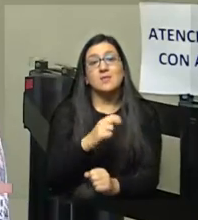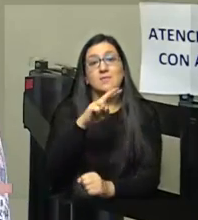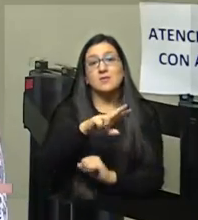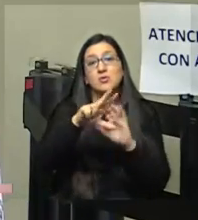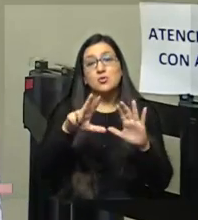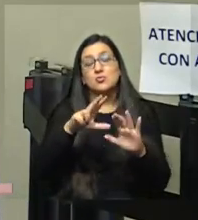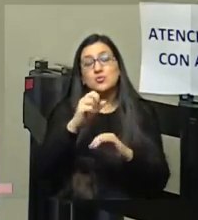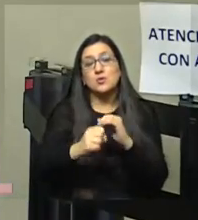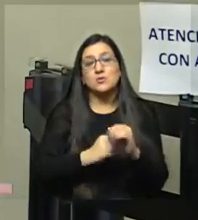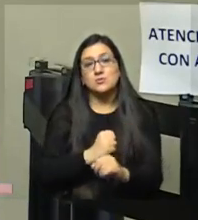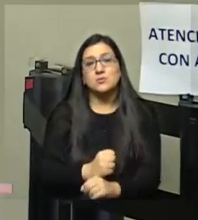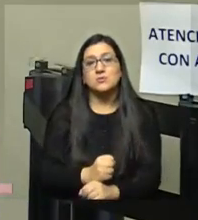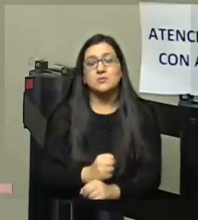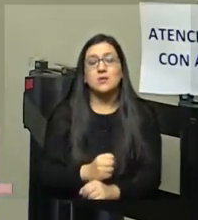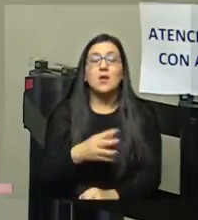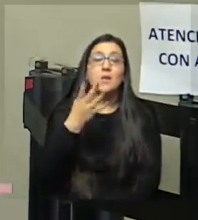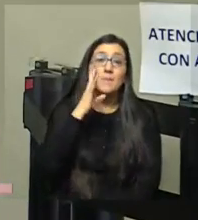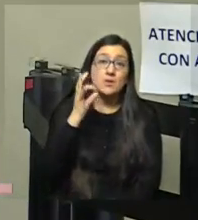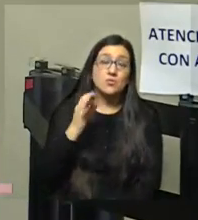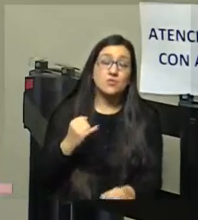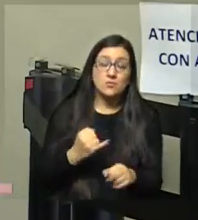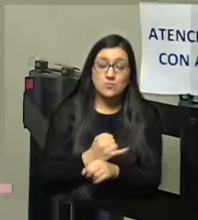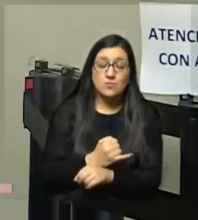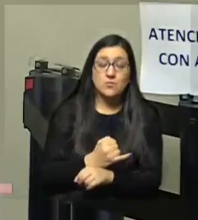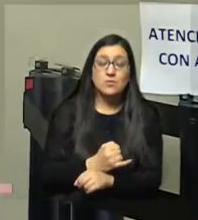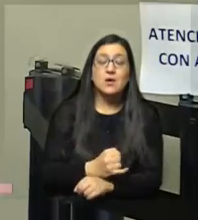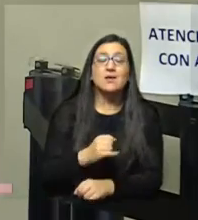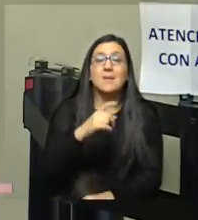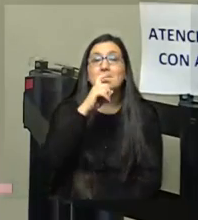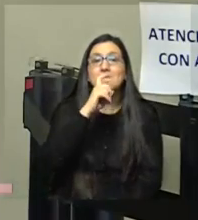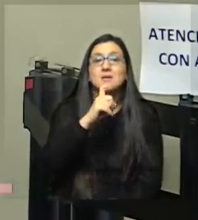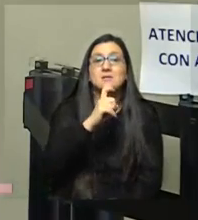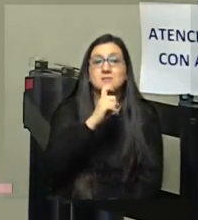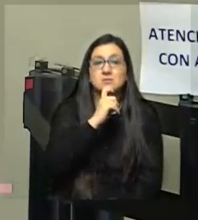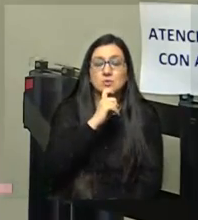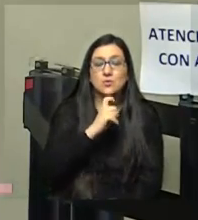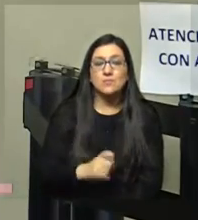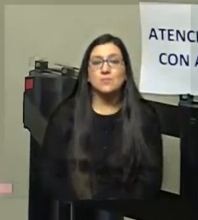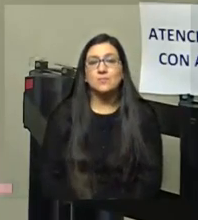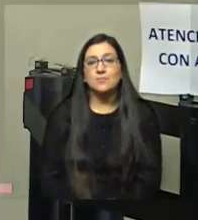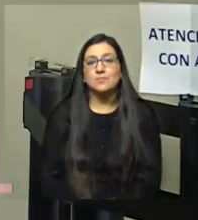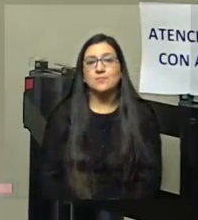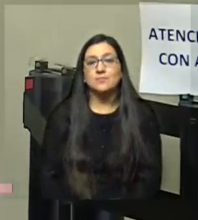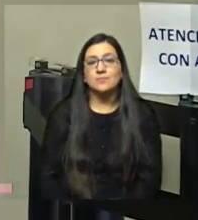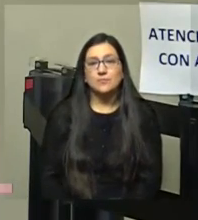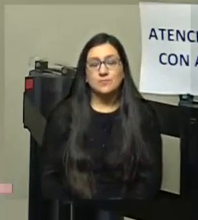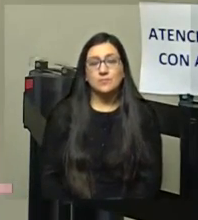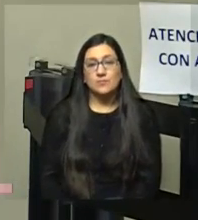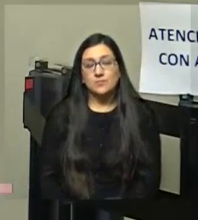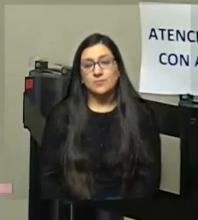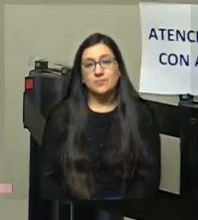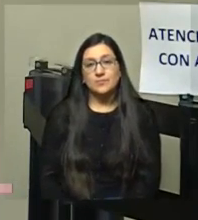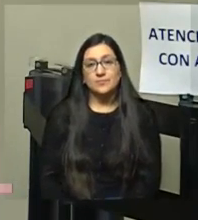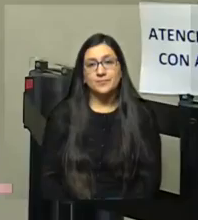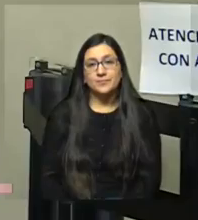al 31 de marzo del 2023. 25 o 28, depende de si van a comenzar o si están cursando